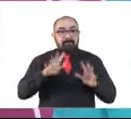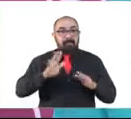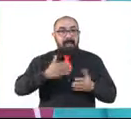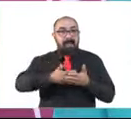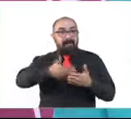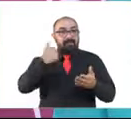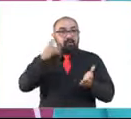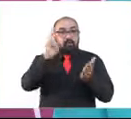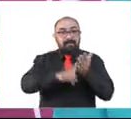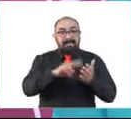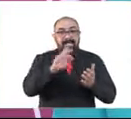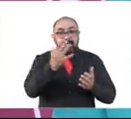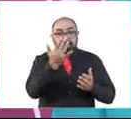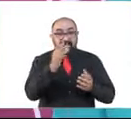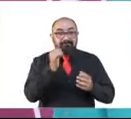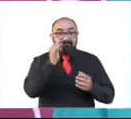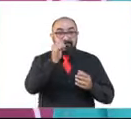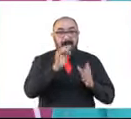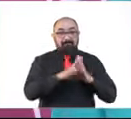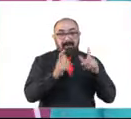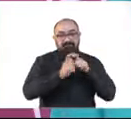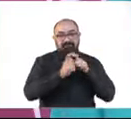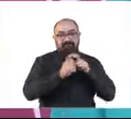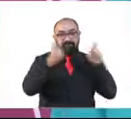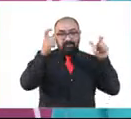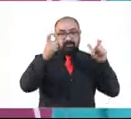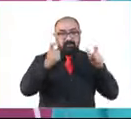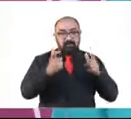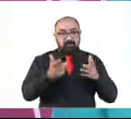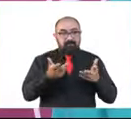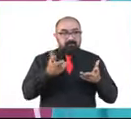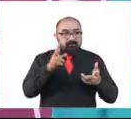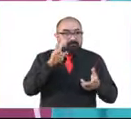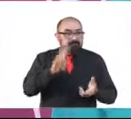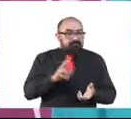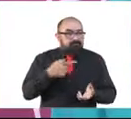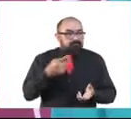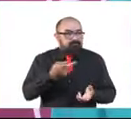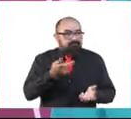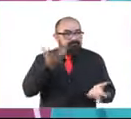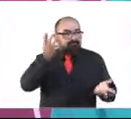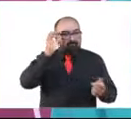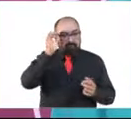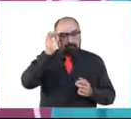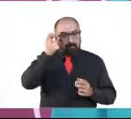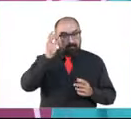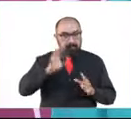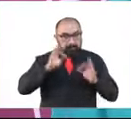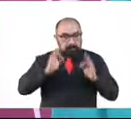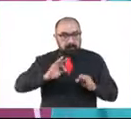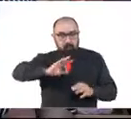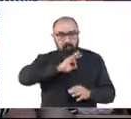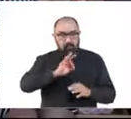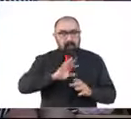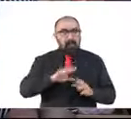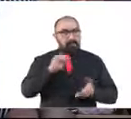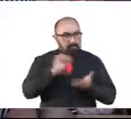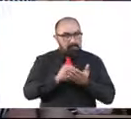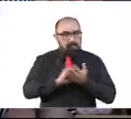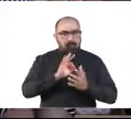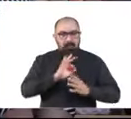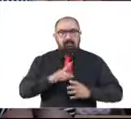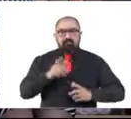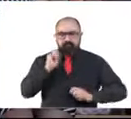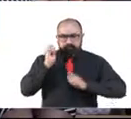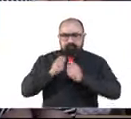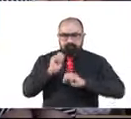2050. La gran pregunta es, ¿estamos suficientemente capaces o preparados para seguir proveyendo alimentos para toda